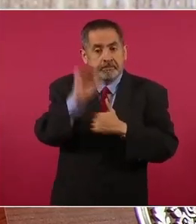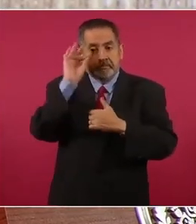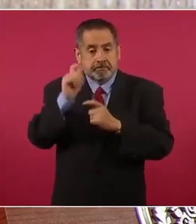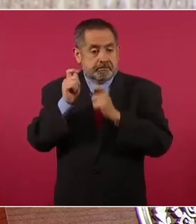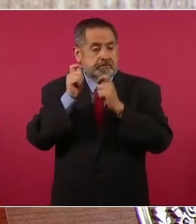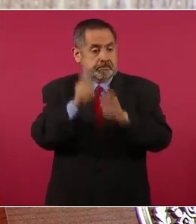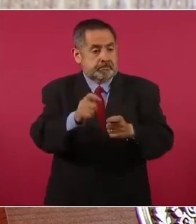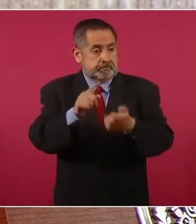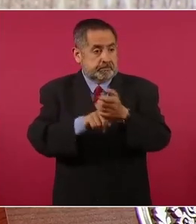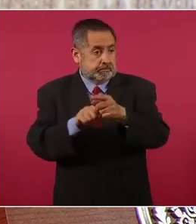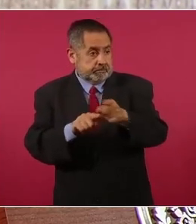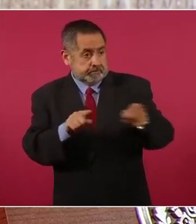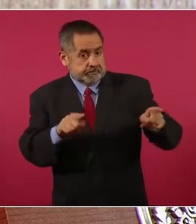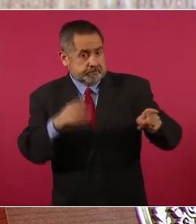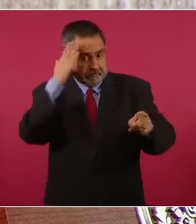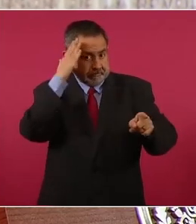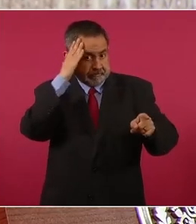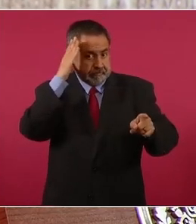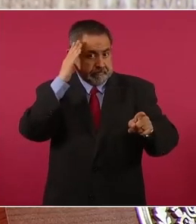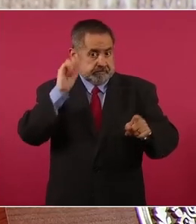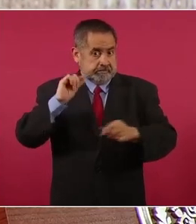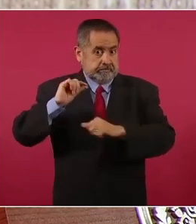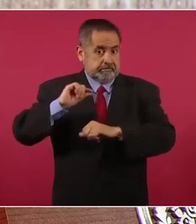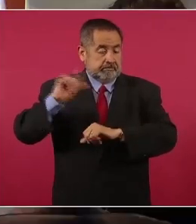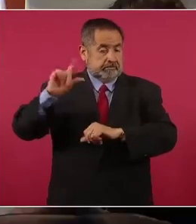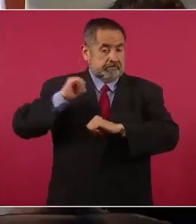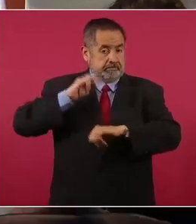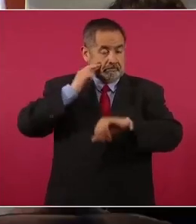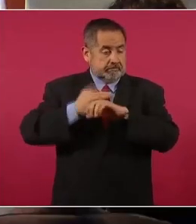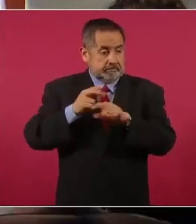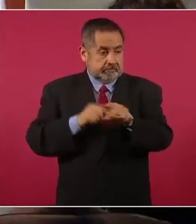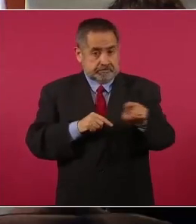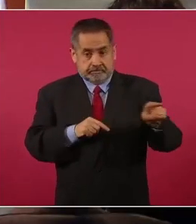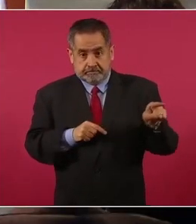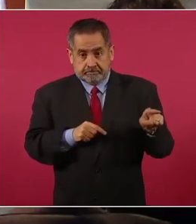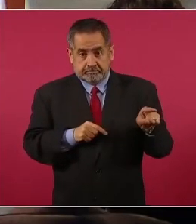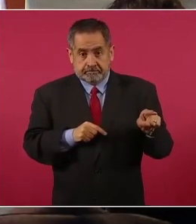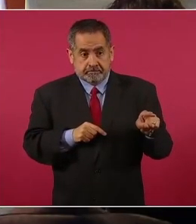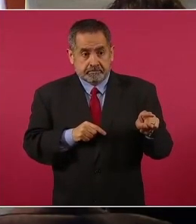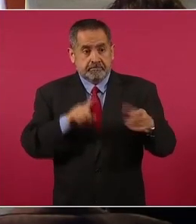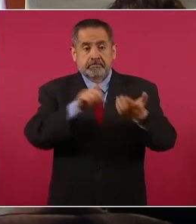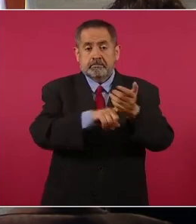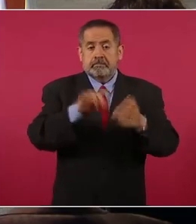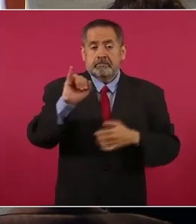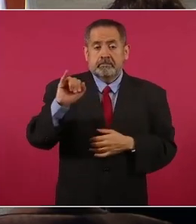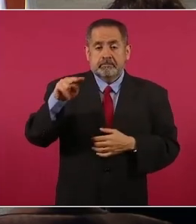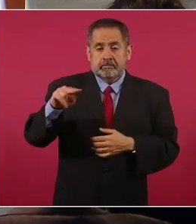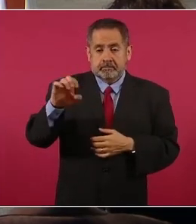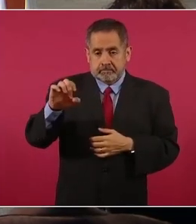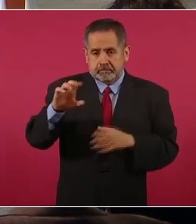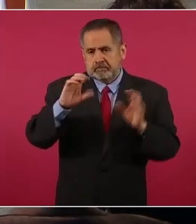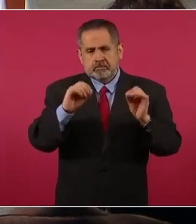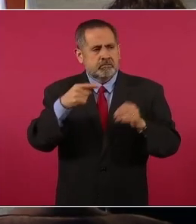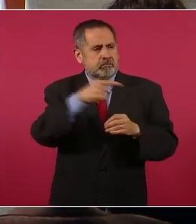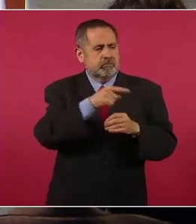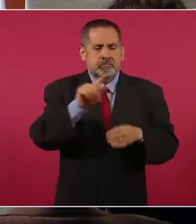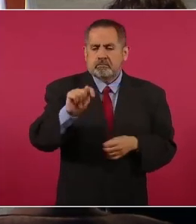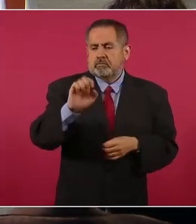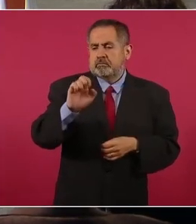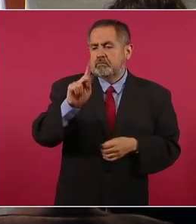de dirección en el Instituto Electoral o en el Tribunal